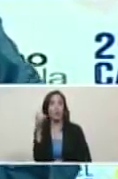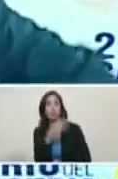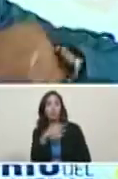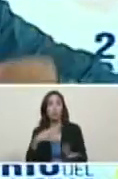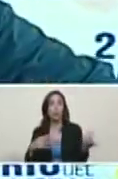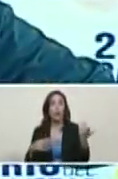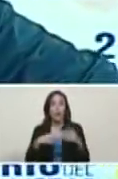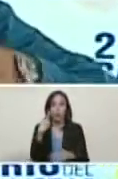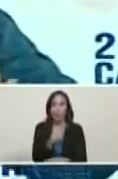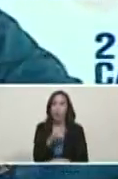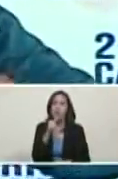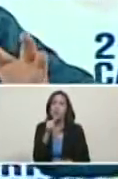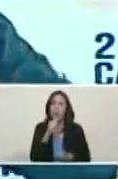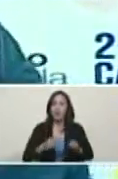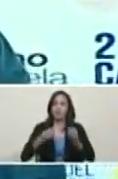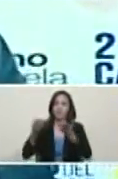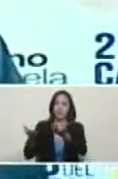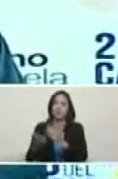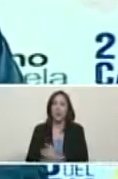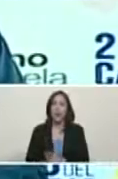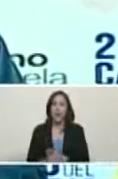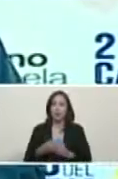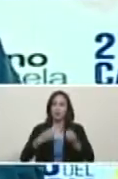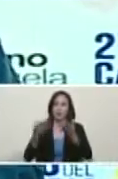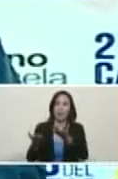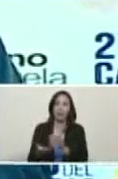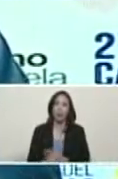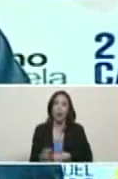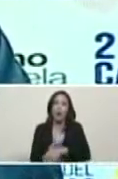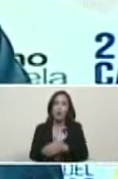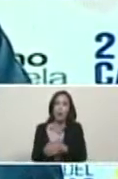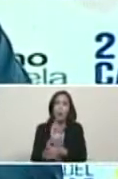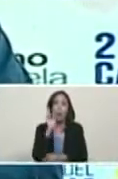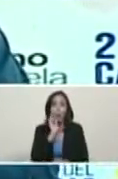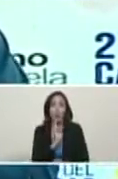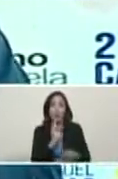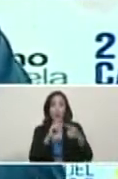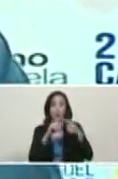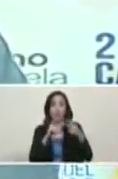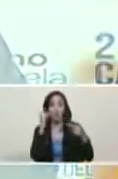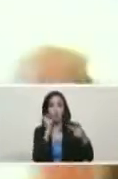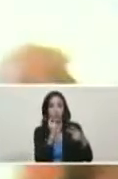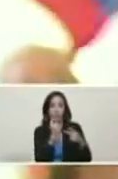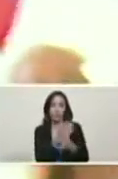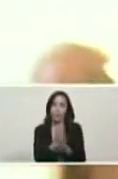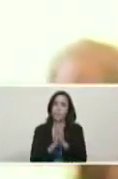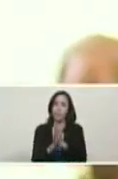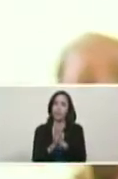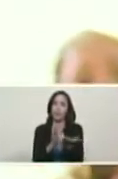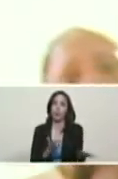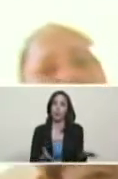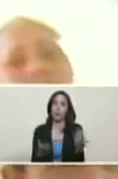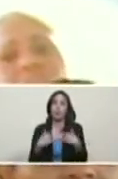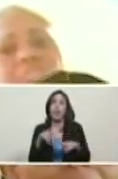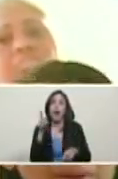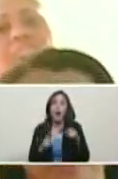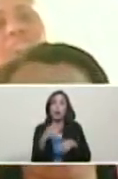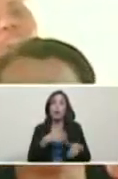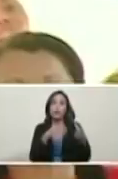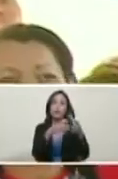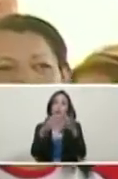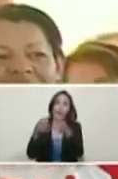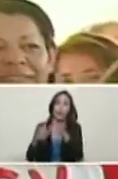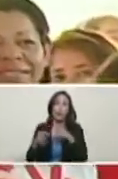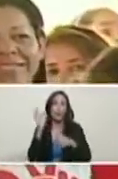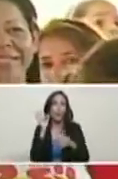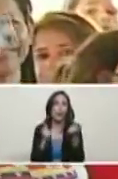Ecuador? Bolívar y Sucre. Quiero agradecer la solidaridad de los movimientos feministas de